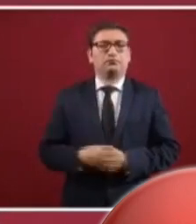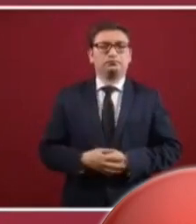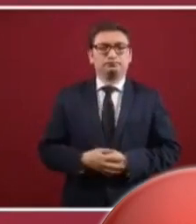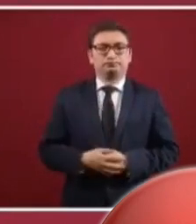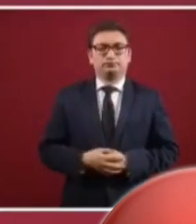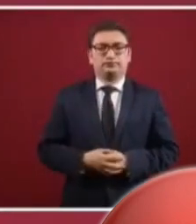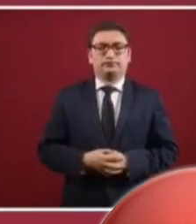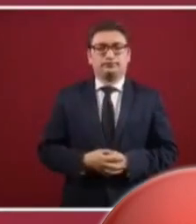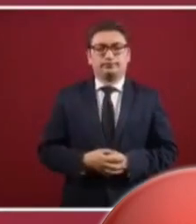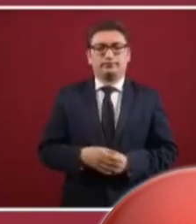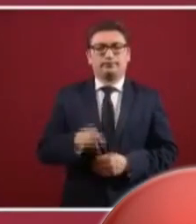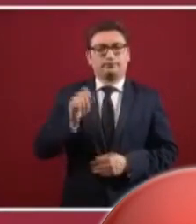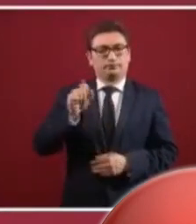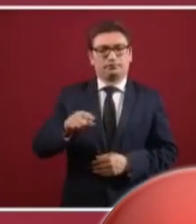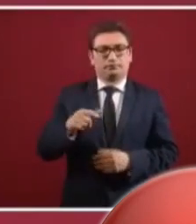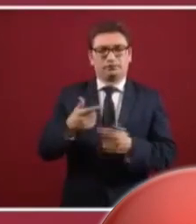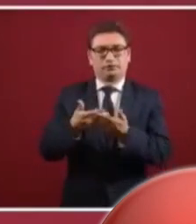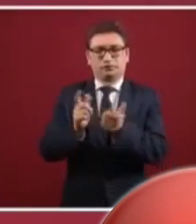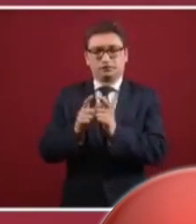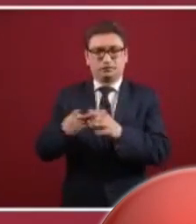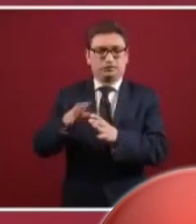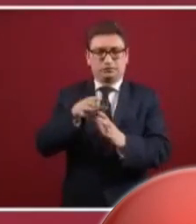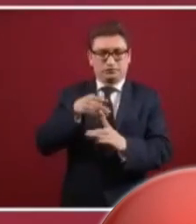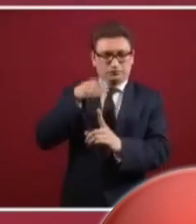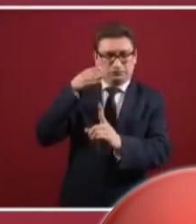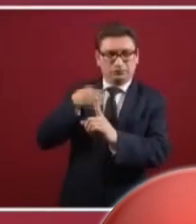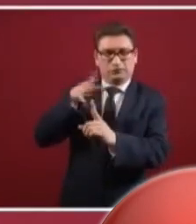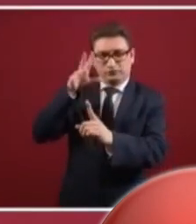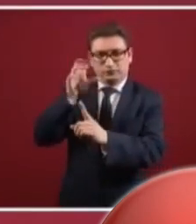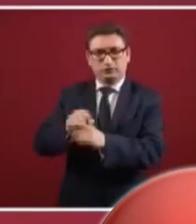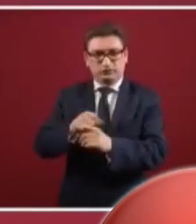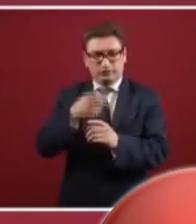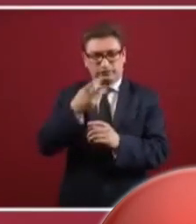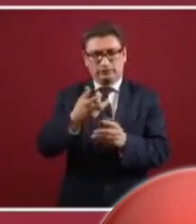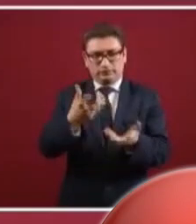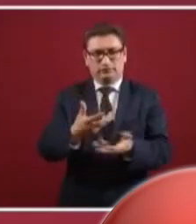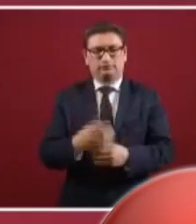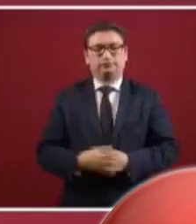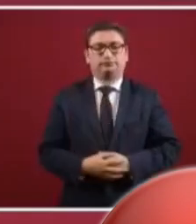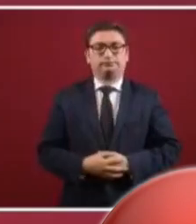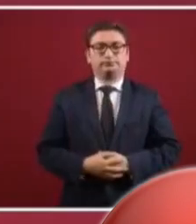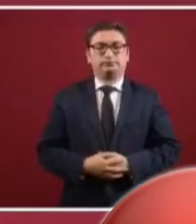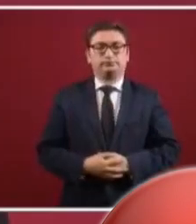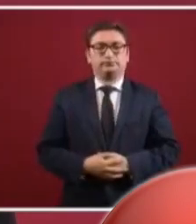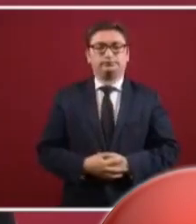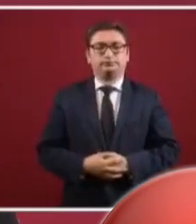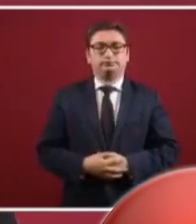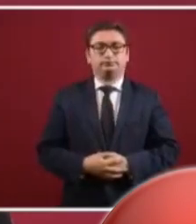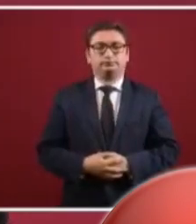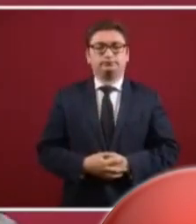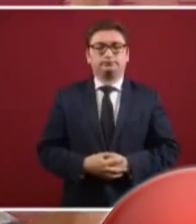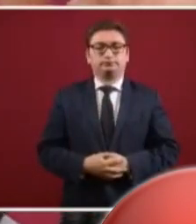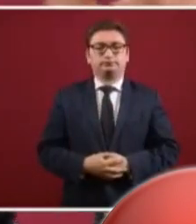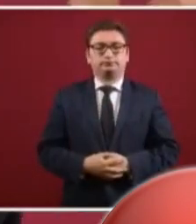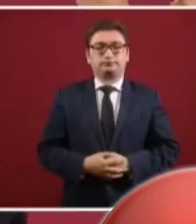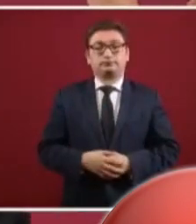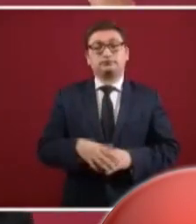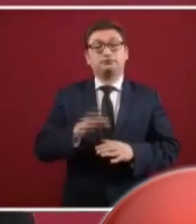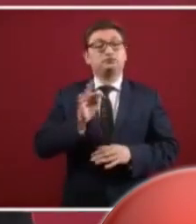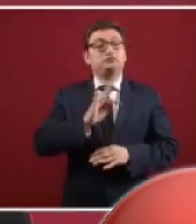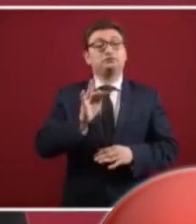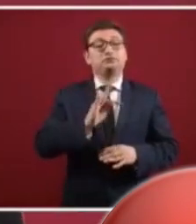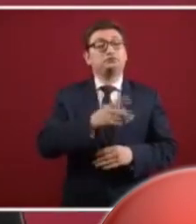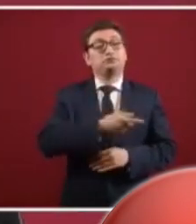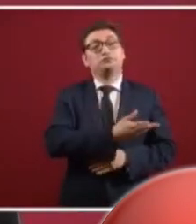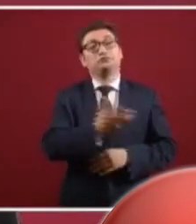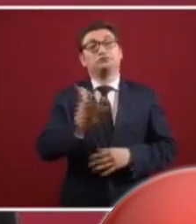que era parte del objetivo, de la acción, del operativo, aunque hubiesen perdido la